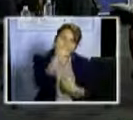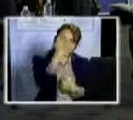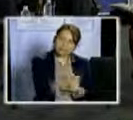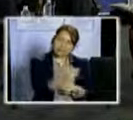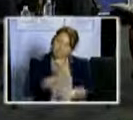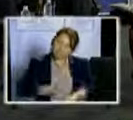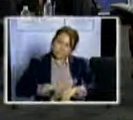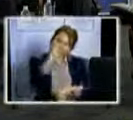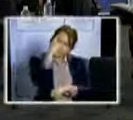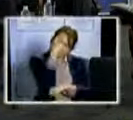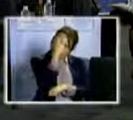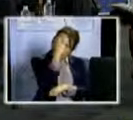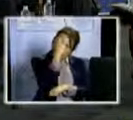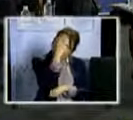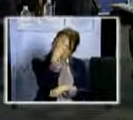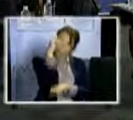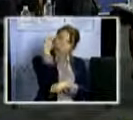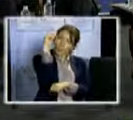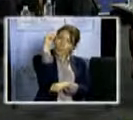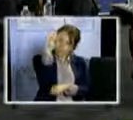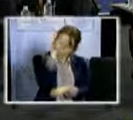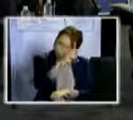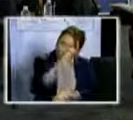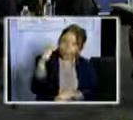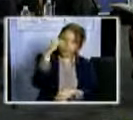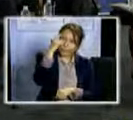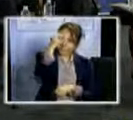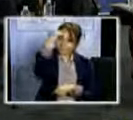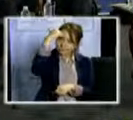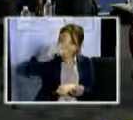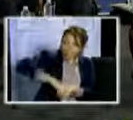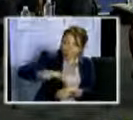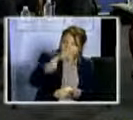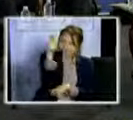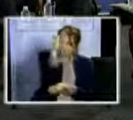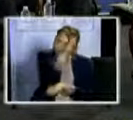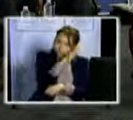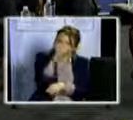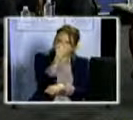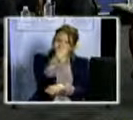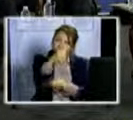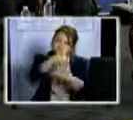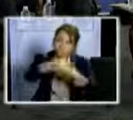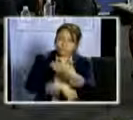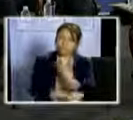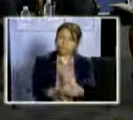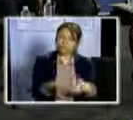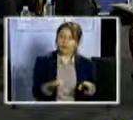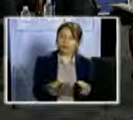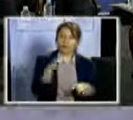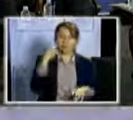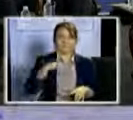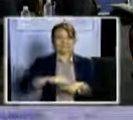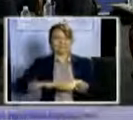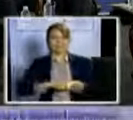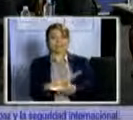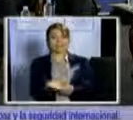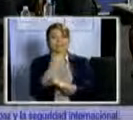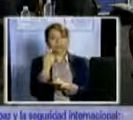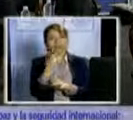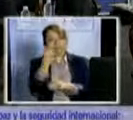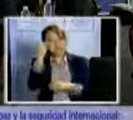el paradigma. En el tema de desarme, pues claramente se tiene que cambiar el paradigma de las doctrinas de seguridad que